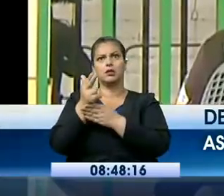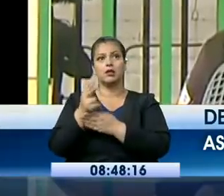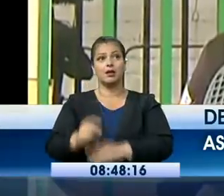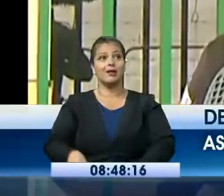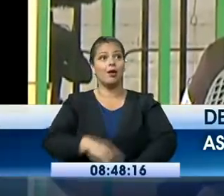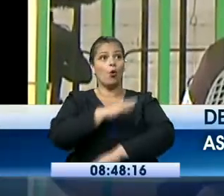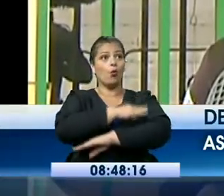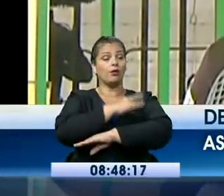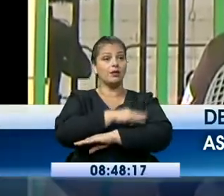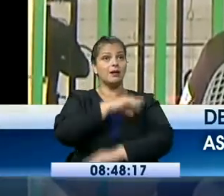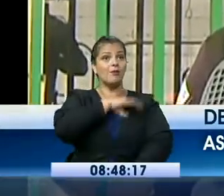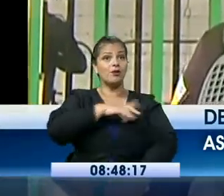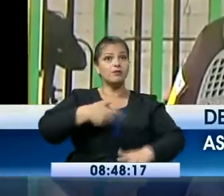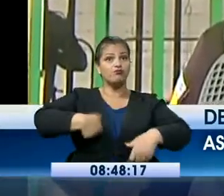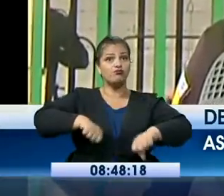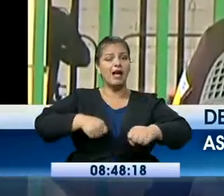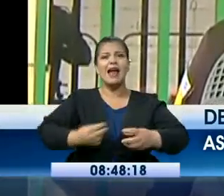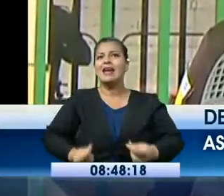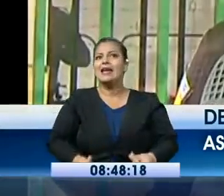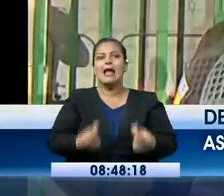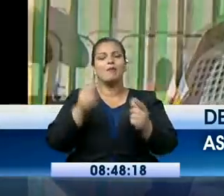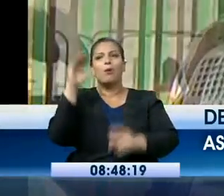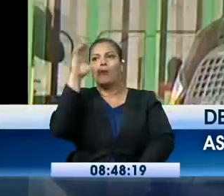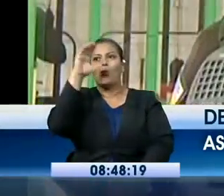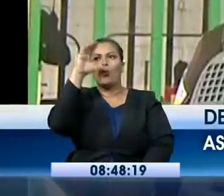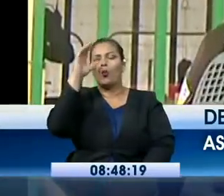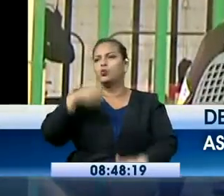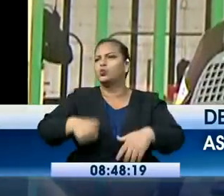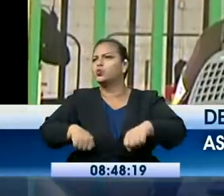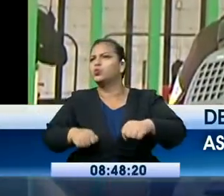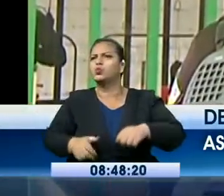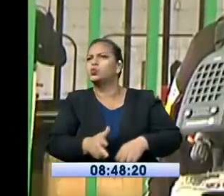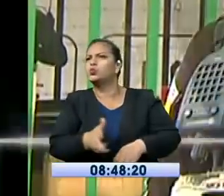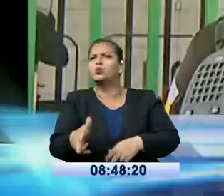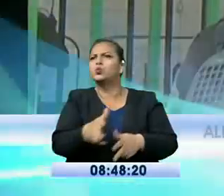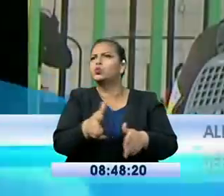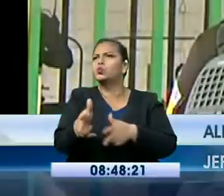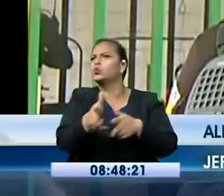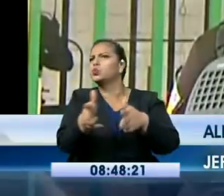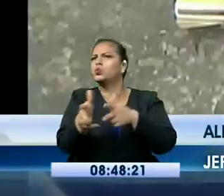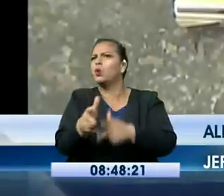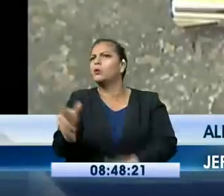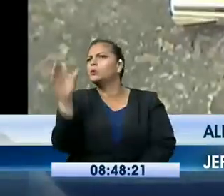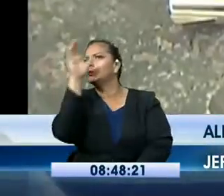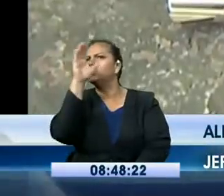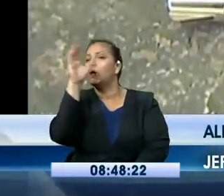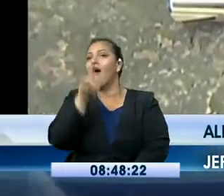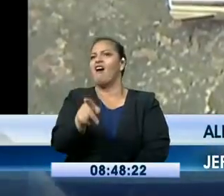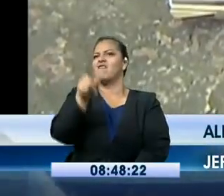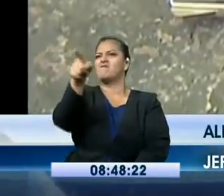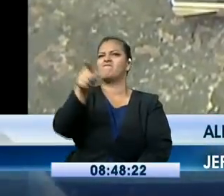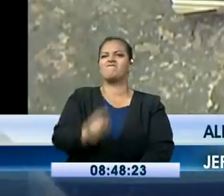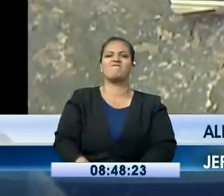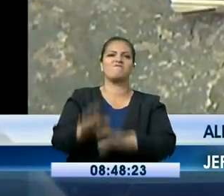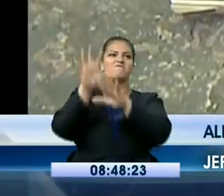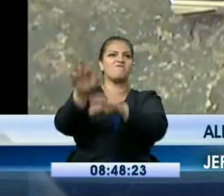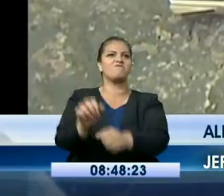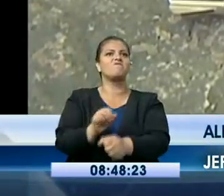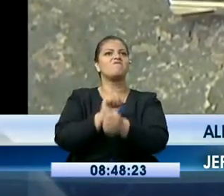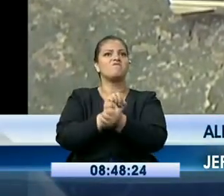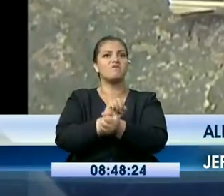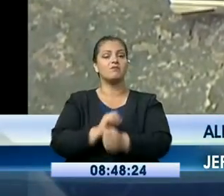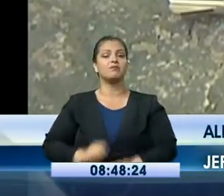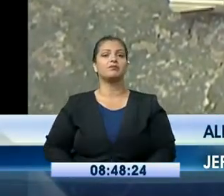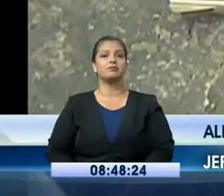armaron el operativo iniciaron la búsqueda y le dieron con el paradero de esta persona y ahí que la policía continuó con las